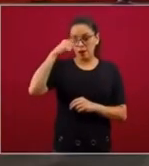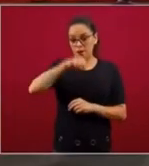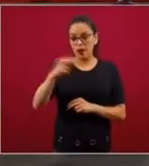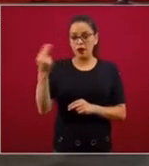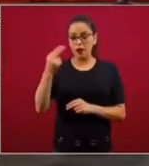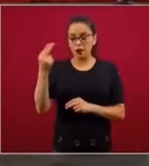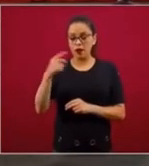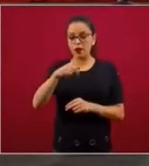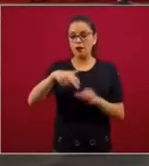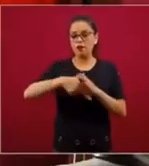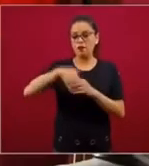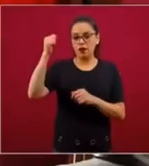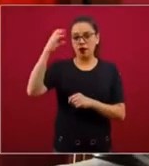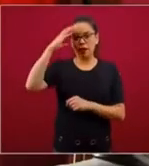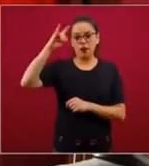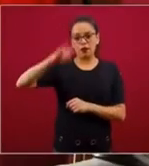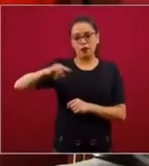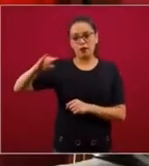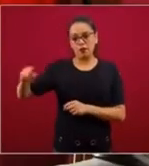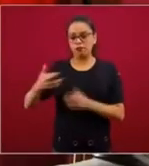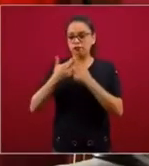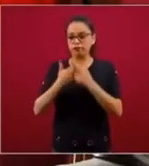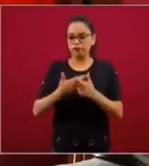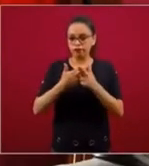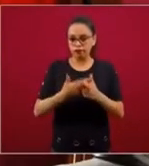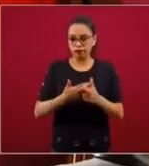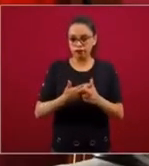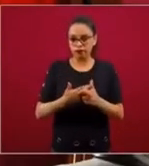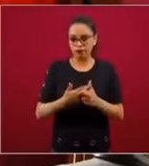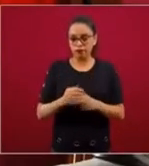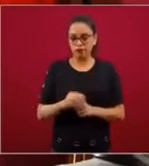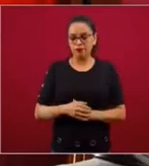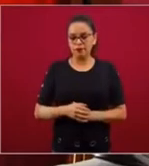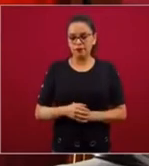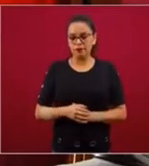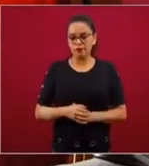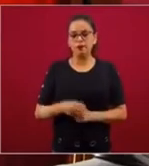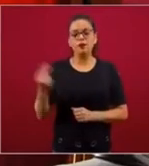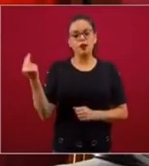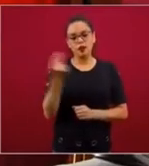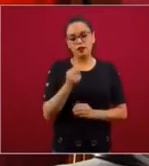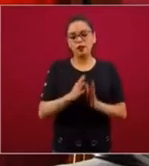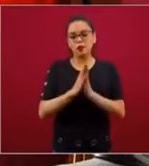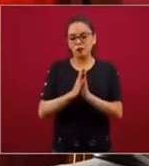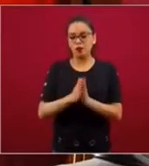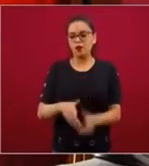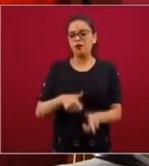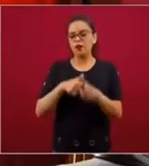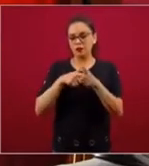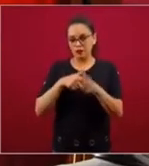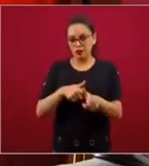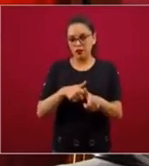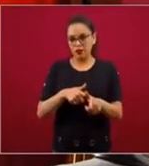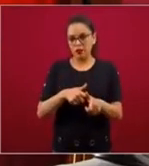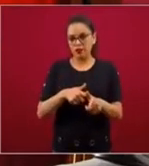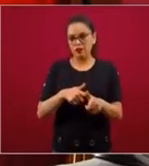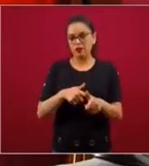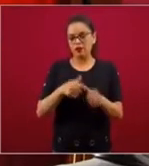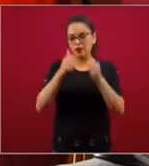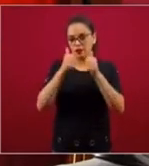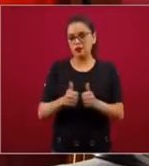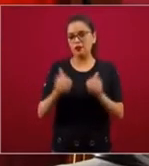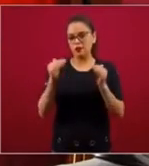exista porcentajes de disponibilidad, pues tenemos que seguir quedándonos en casa mientras la Jornada Nacional de Sana Distancia